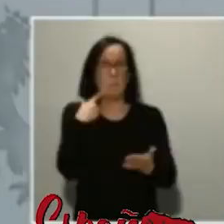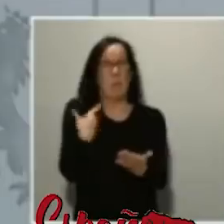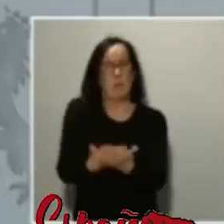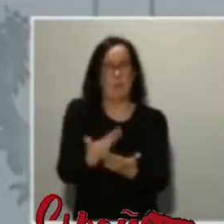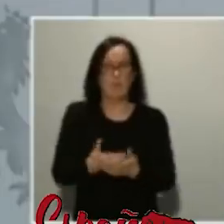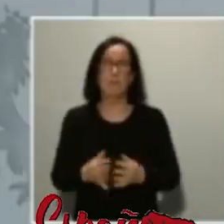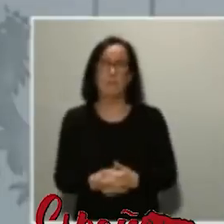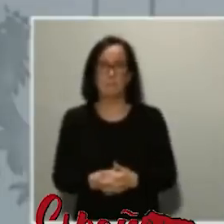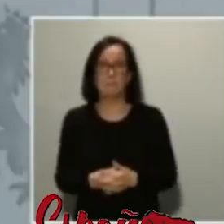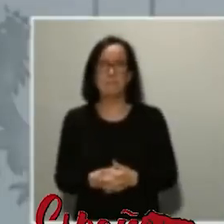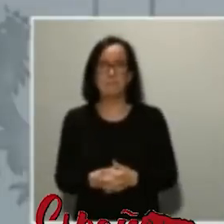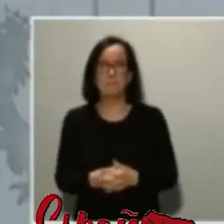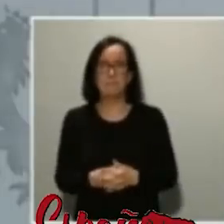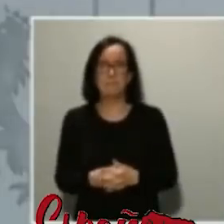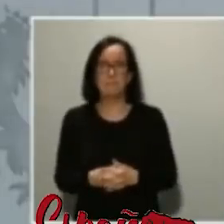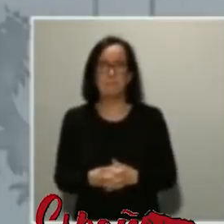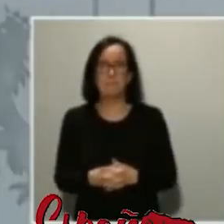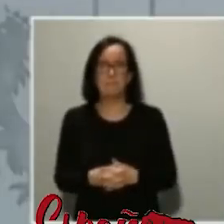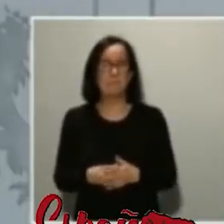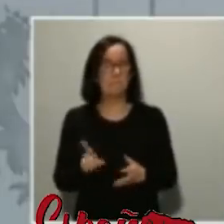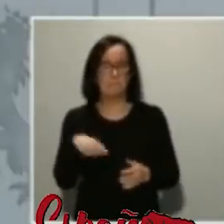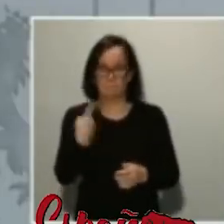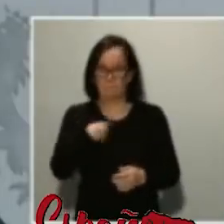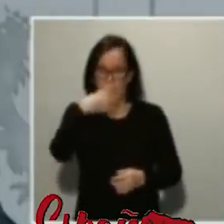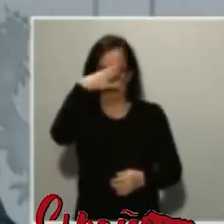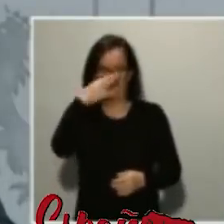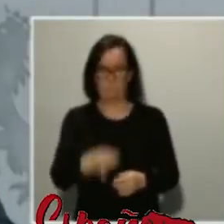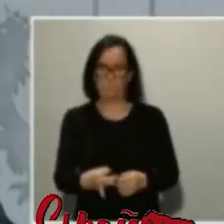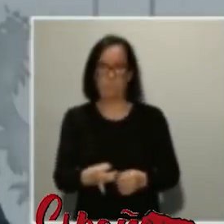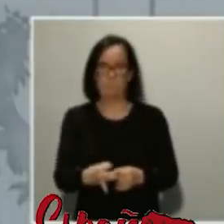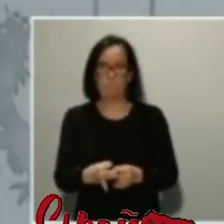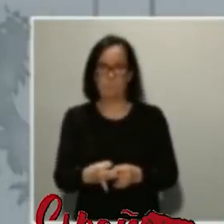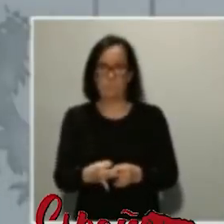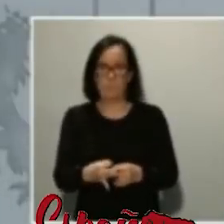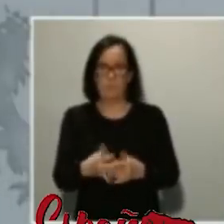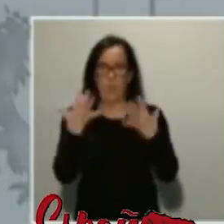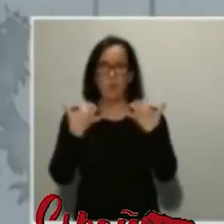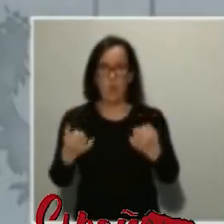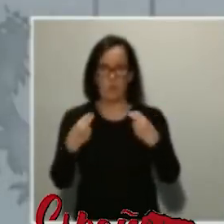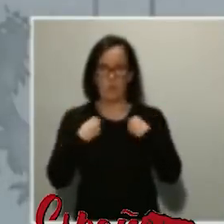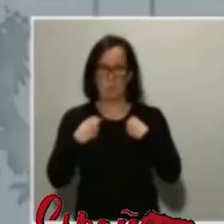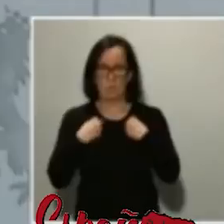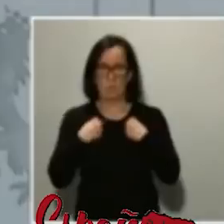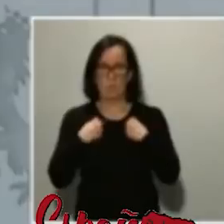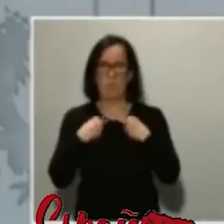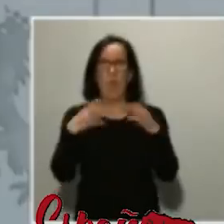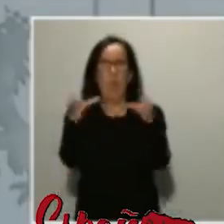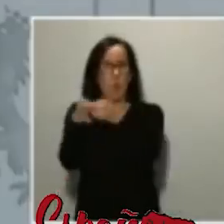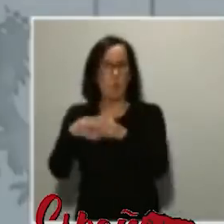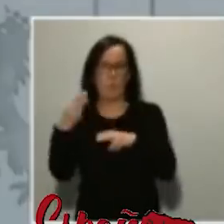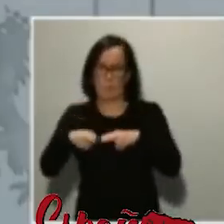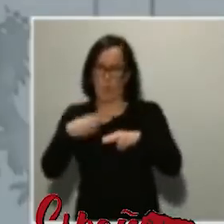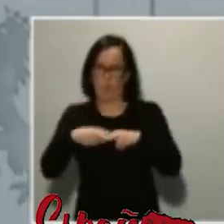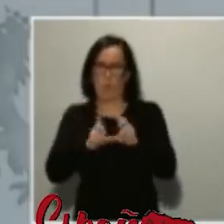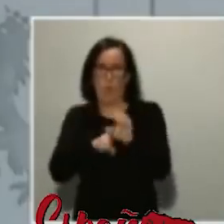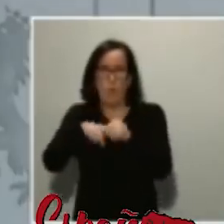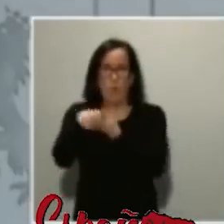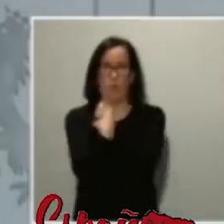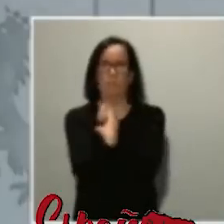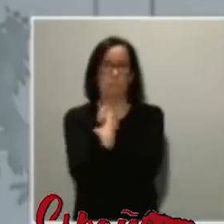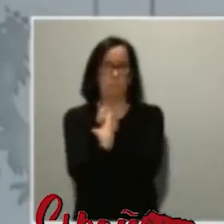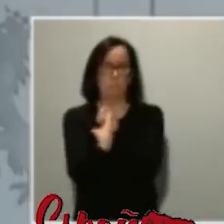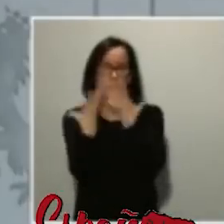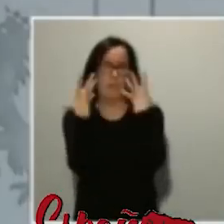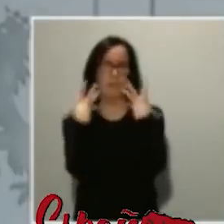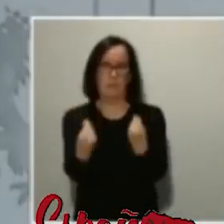Yo no sé si es mentira o es cierto, pero he visto en un diario digital, he visto a